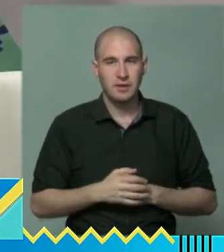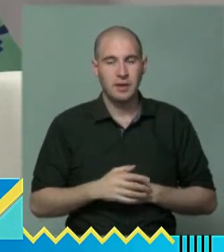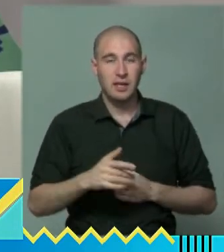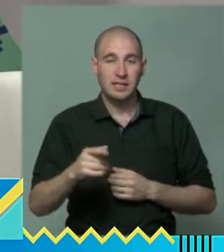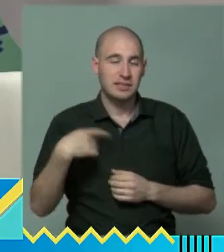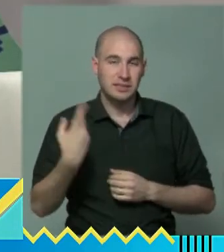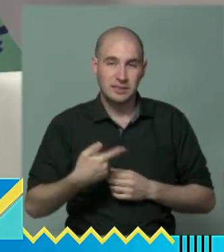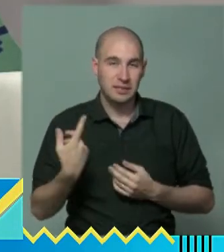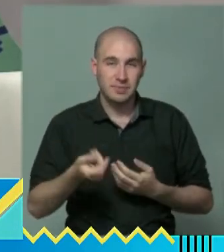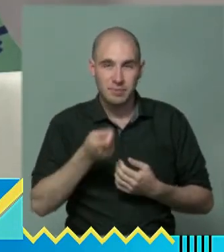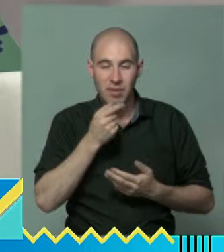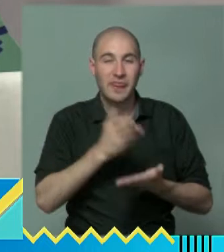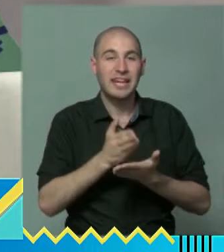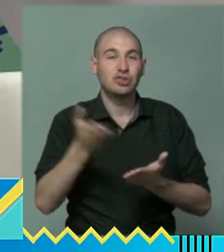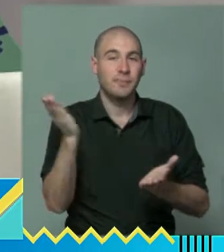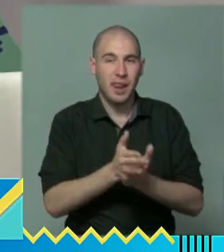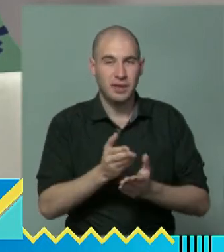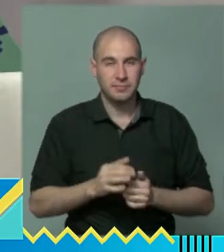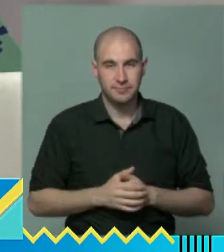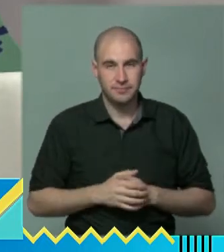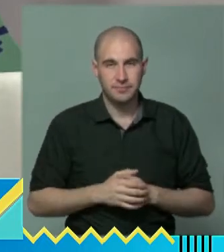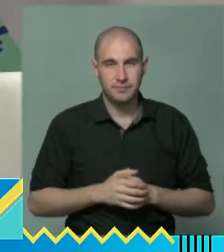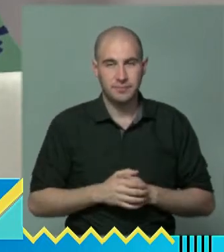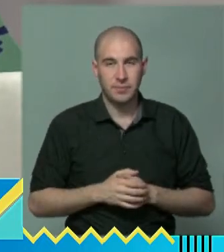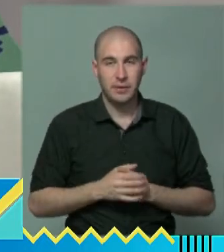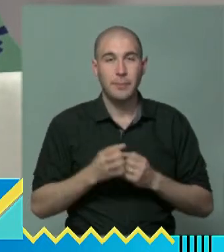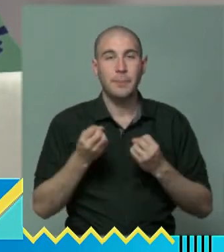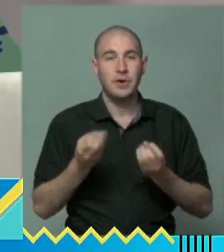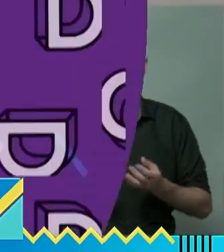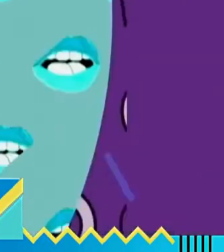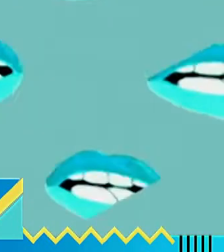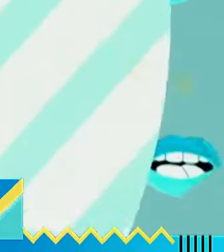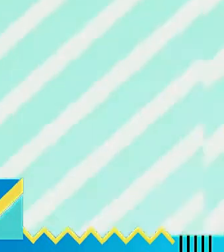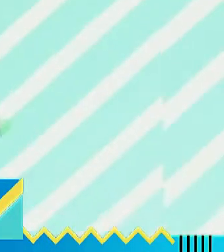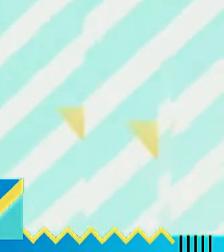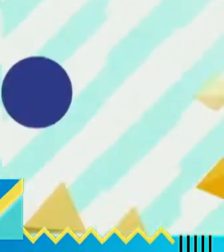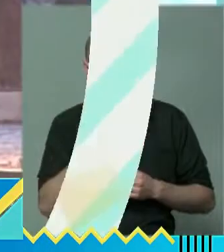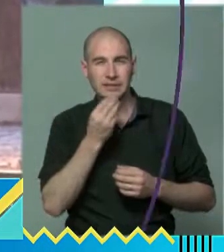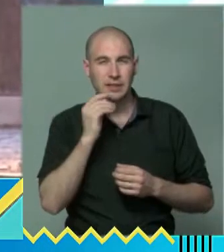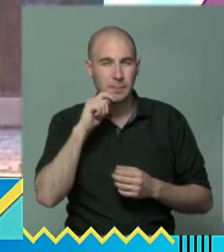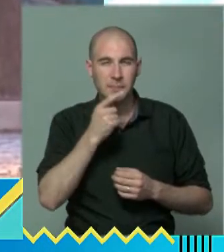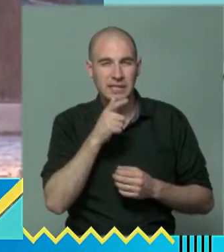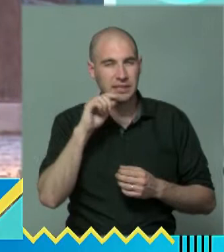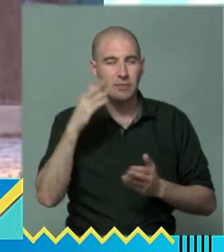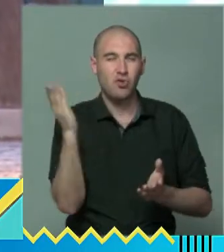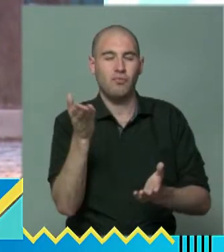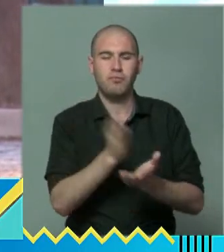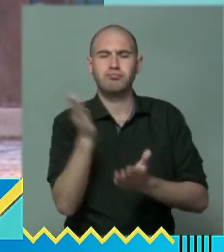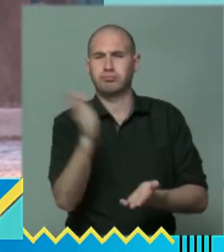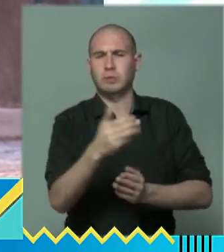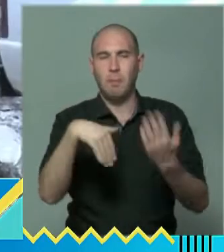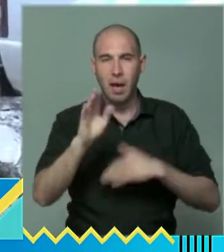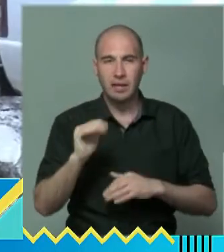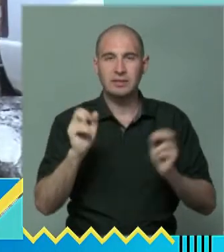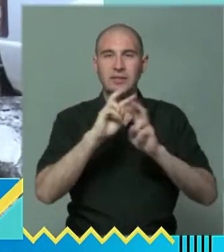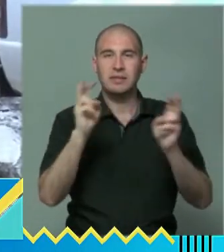como siempre, un poco al derecho penal, y porque es pintoresco, vistoso, o más duro, como hablábamos,